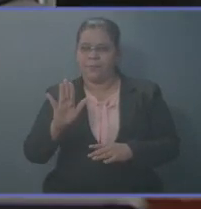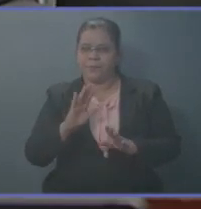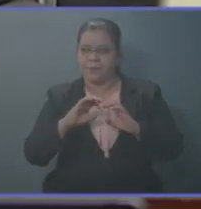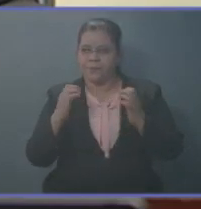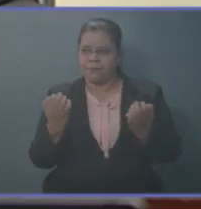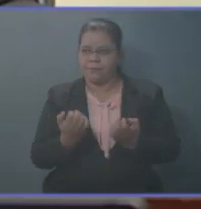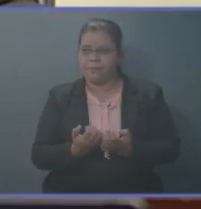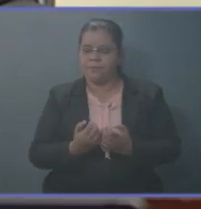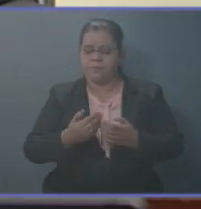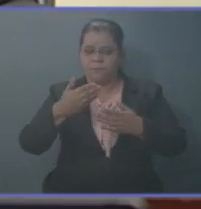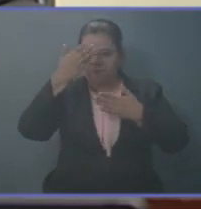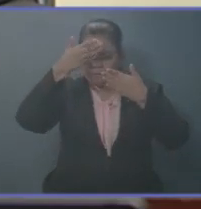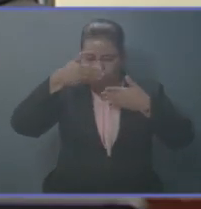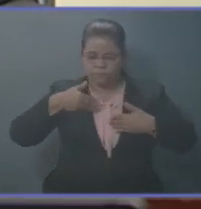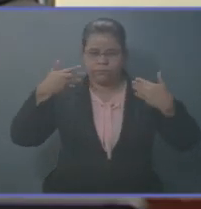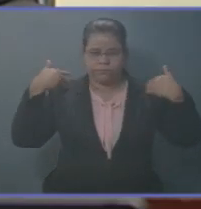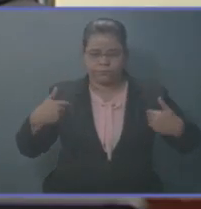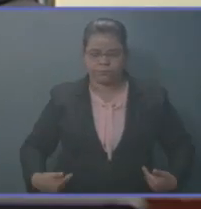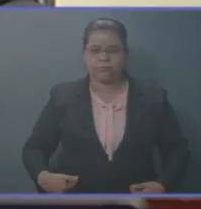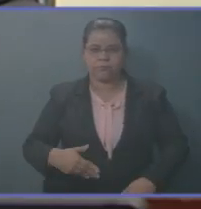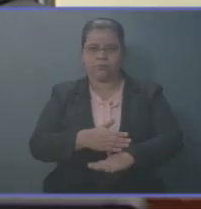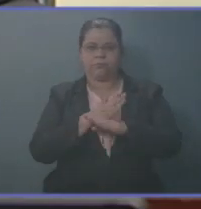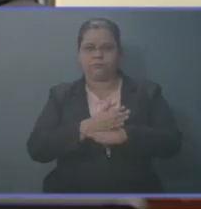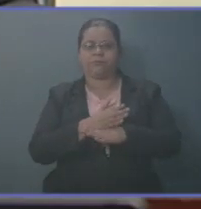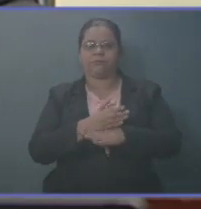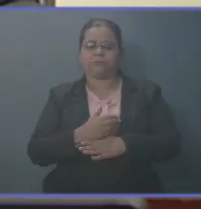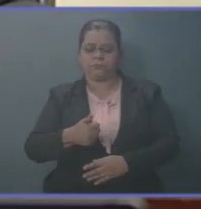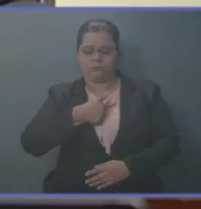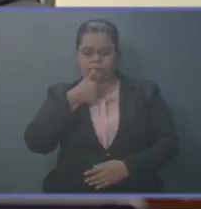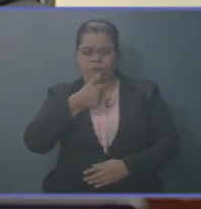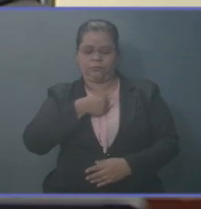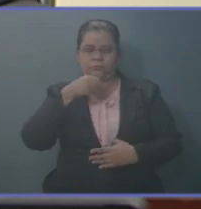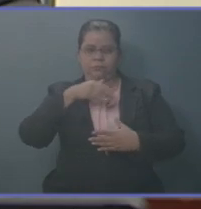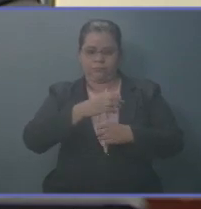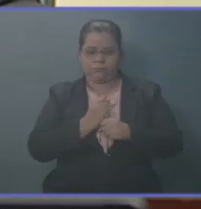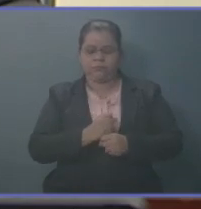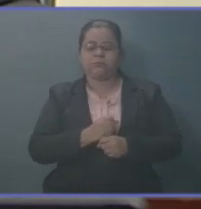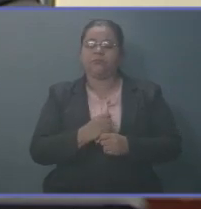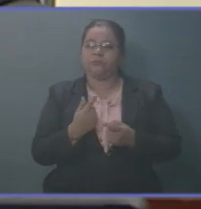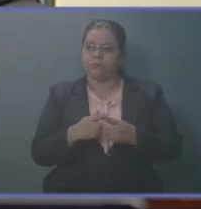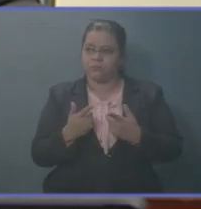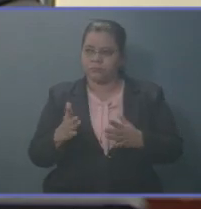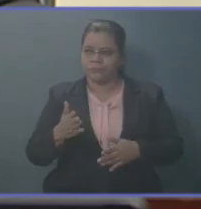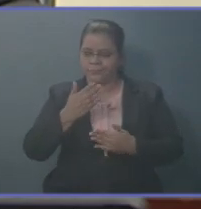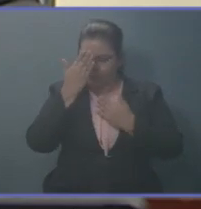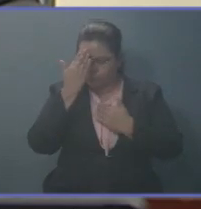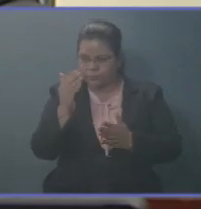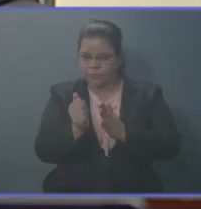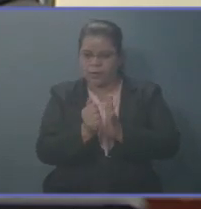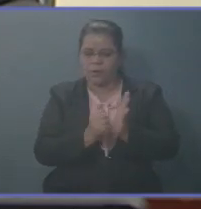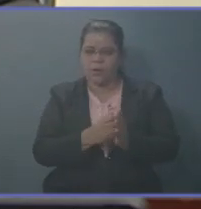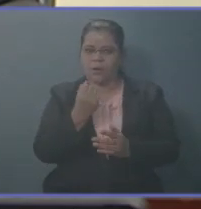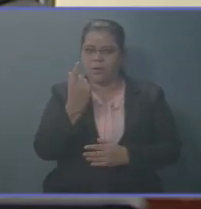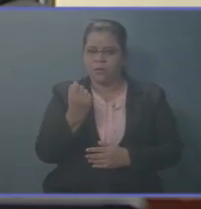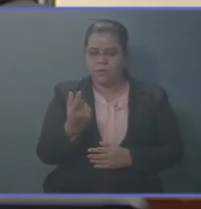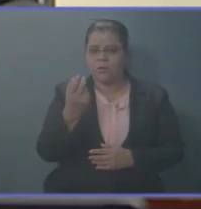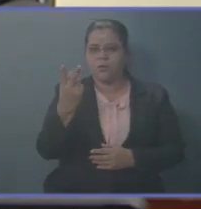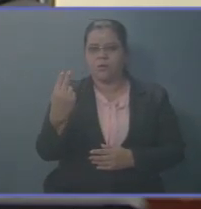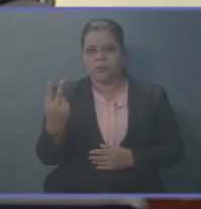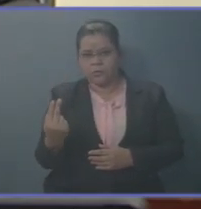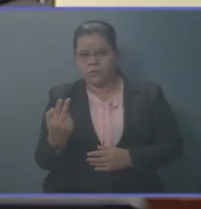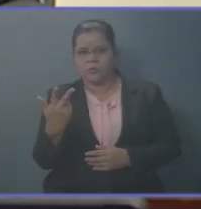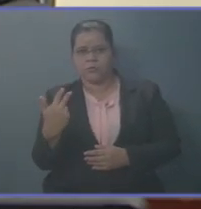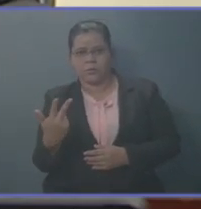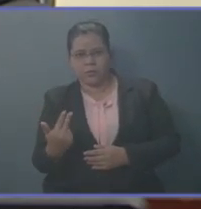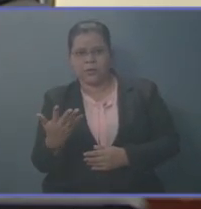equipos de protección personal para su bioseguridad, dando cumplimiento a los artículos 11, 12, 13 y 15